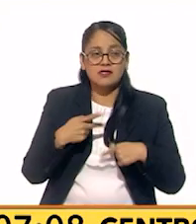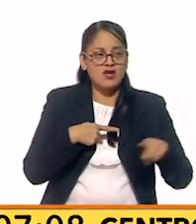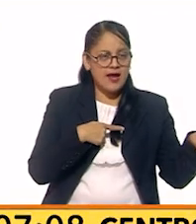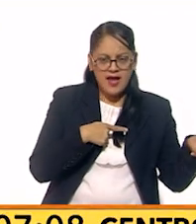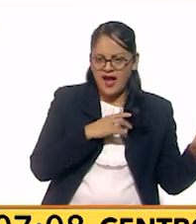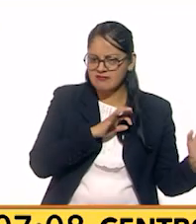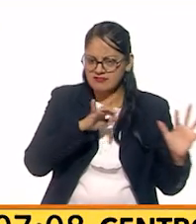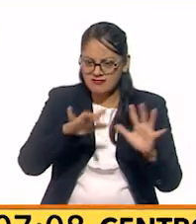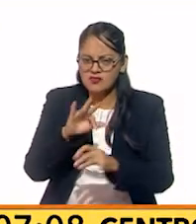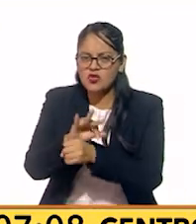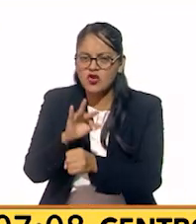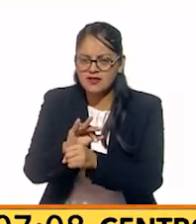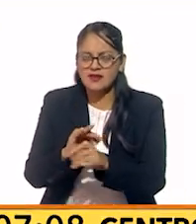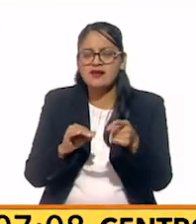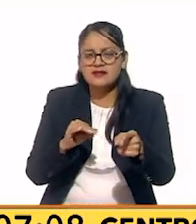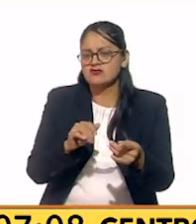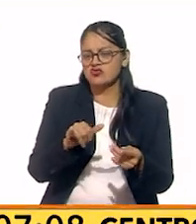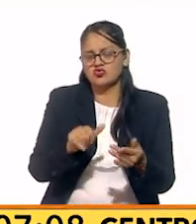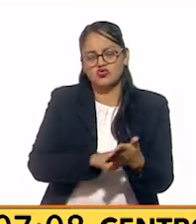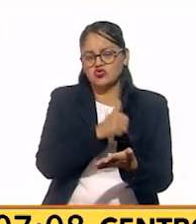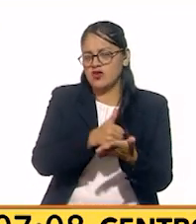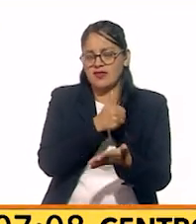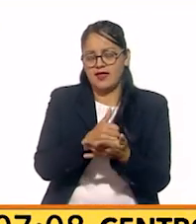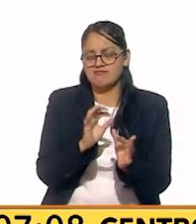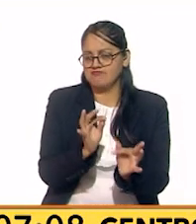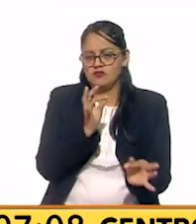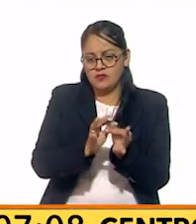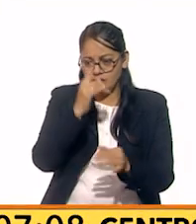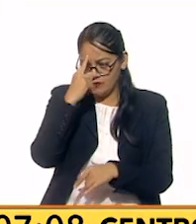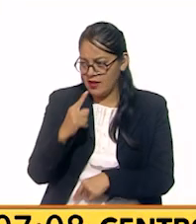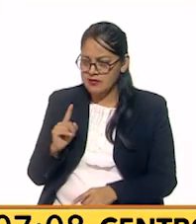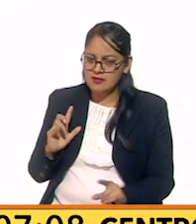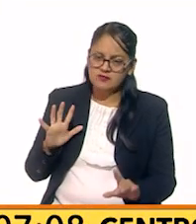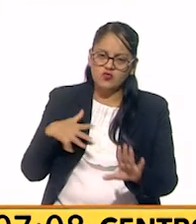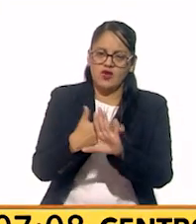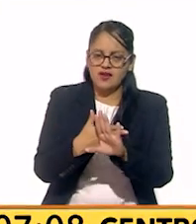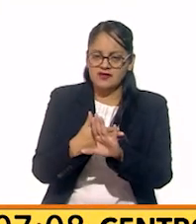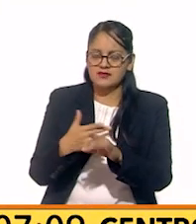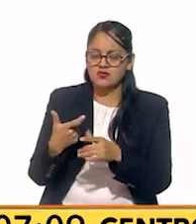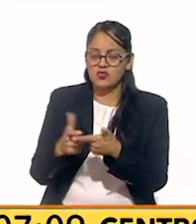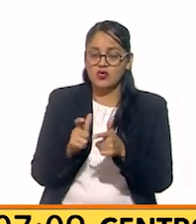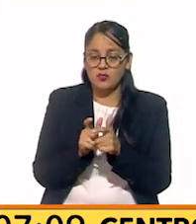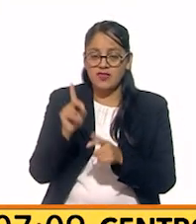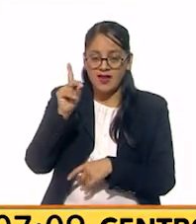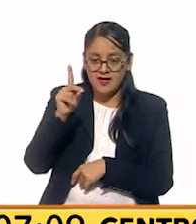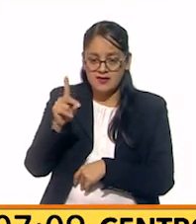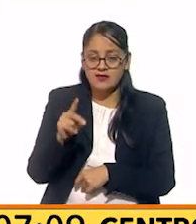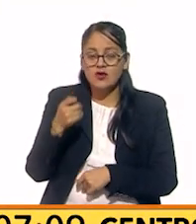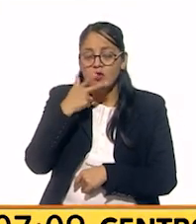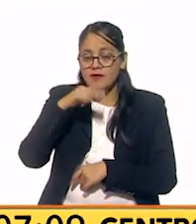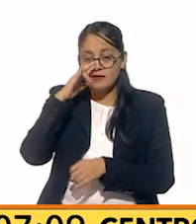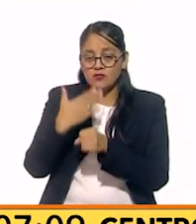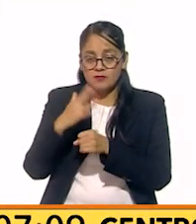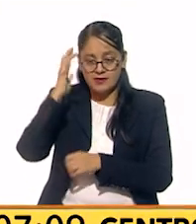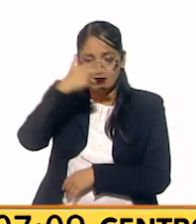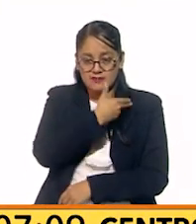de que esa ciudad está lista para defender de cualquier ataque de la derecha, de la administración de Donald Trump y